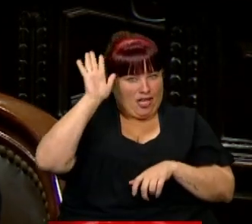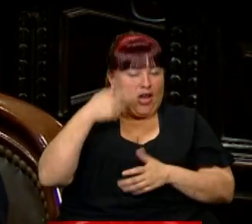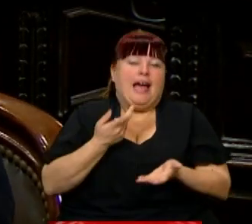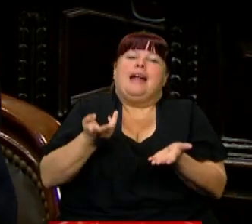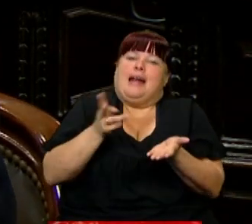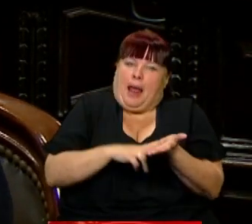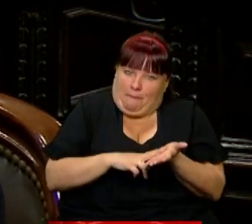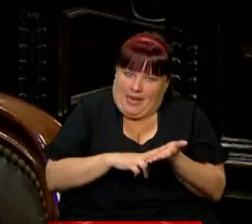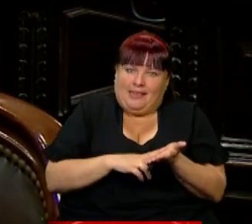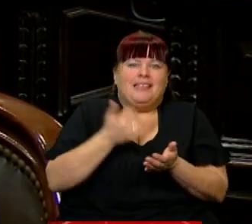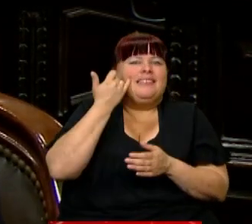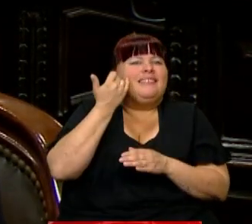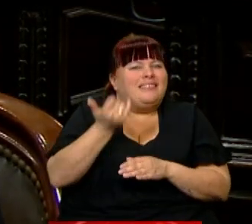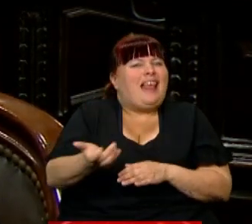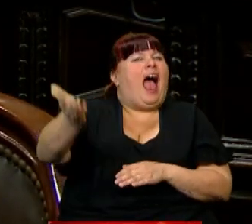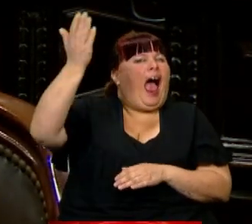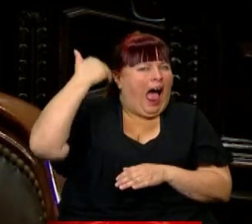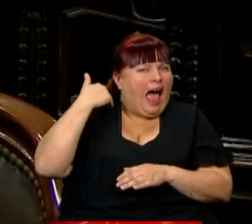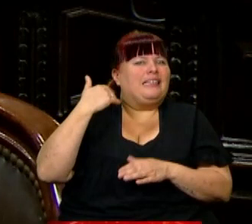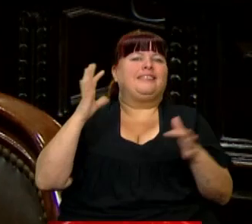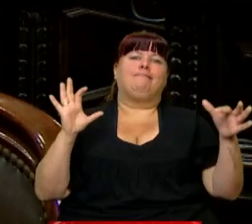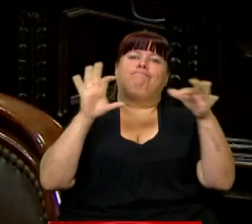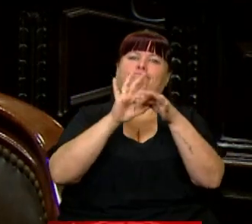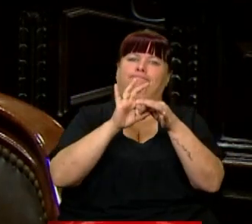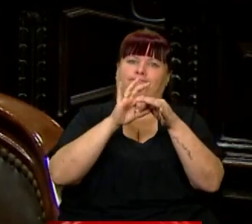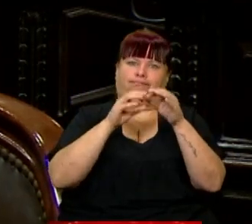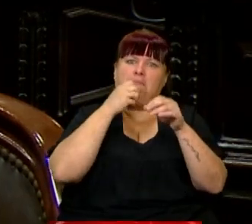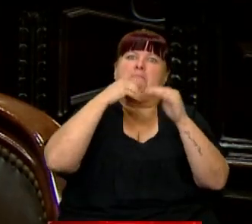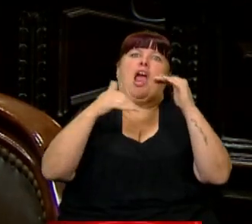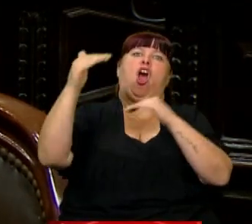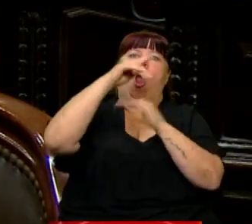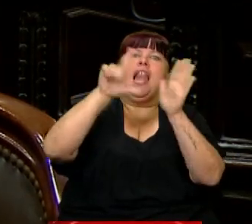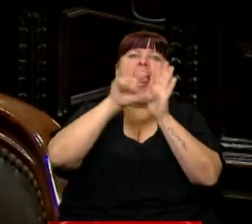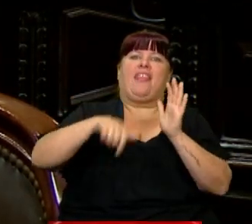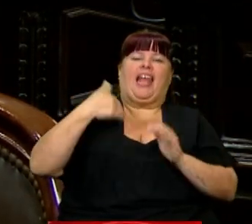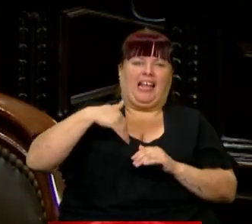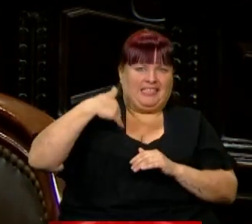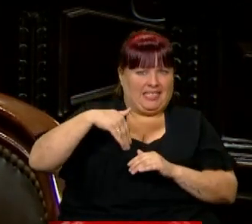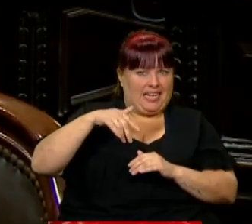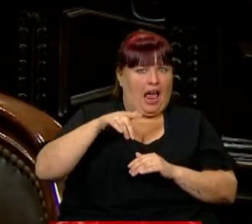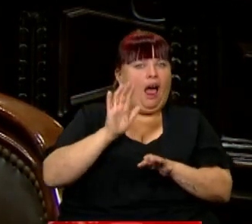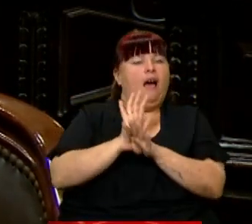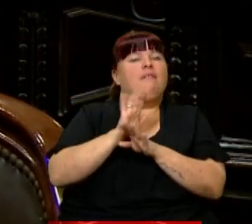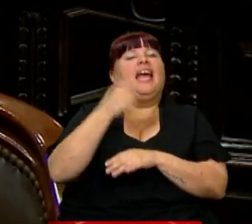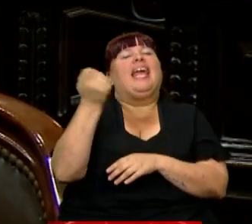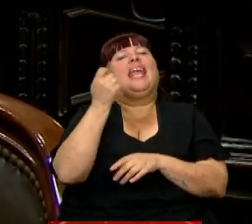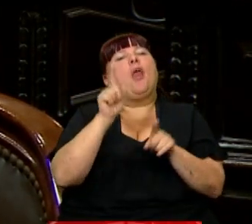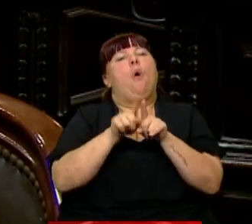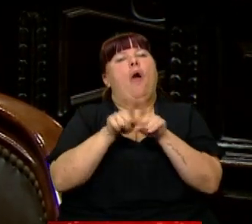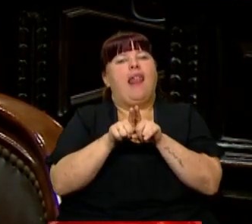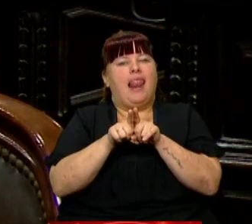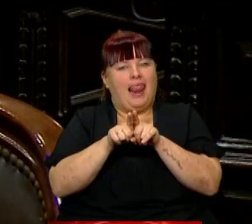que vuelvo a decir, ya tiene una jerarquía superior a las leyes argentinas, se le pretende